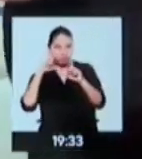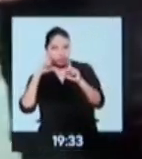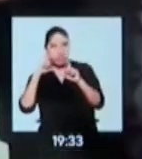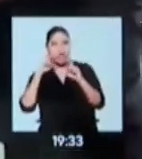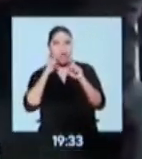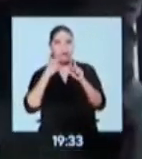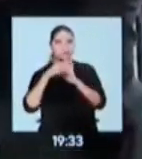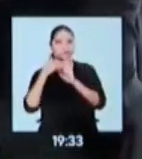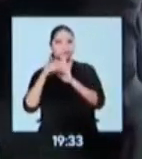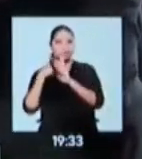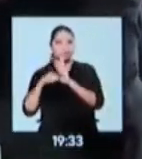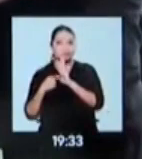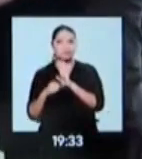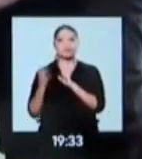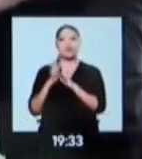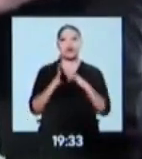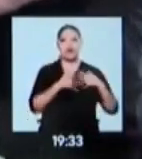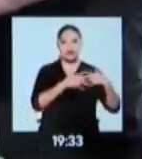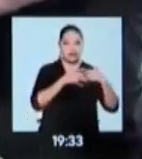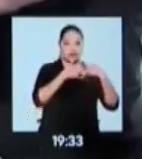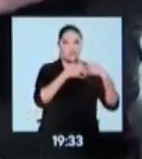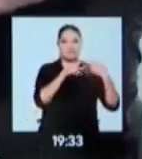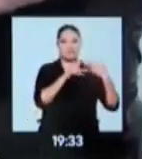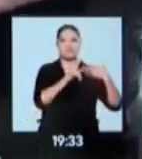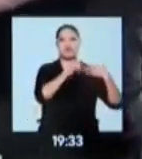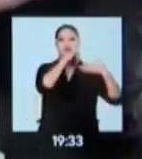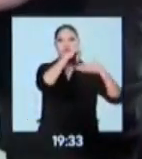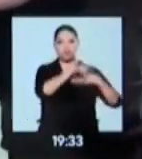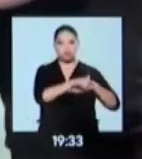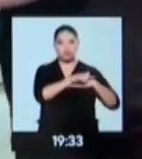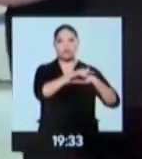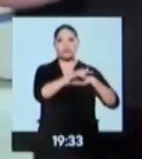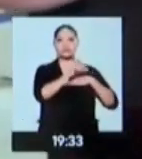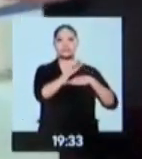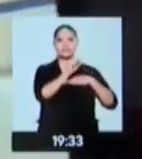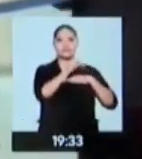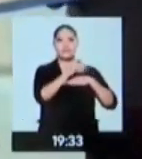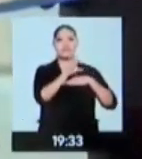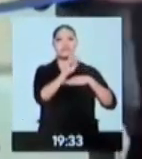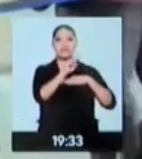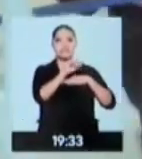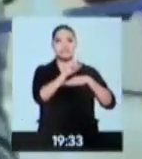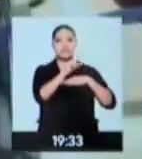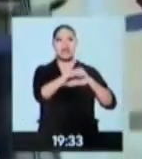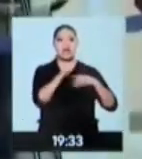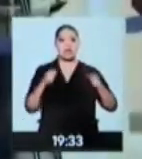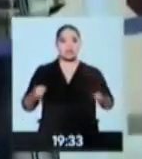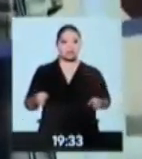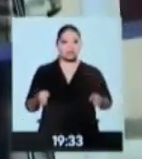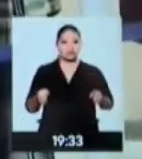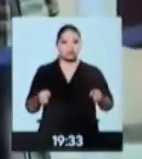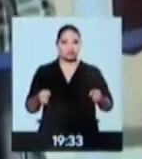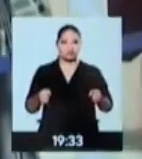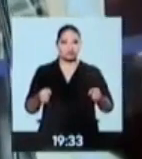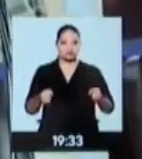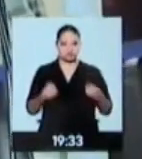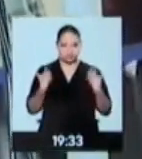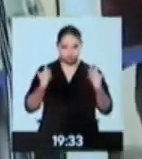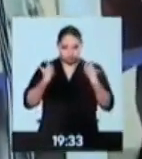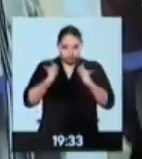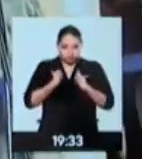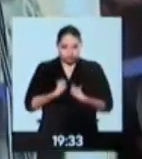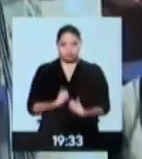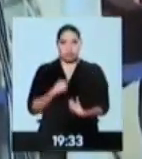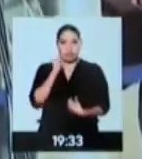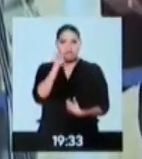cantidades inalcanzables, ¿no? ¿Y para qué? Para que no se cumpla, en realidad. Ese es el propósito, o sea, para que no se pague